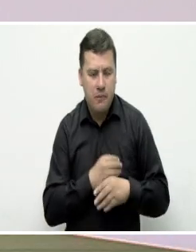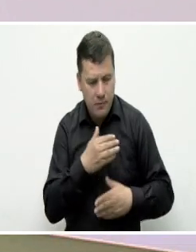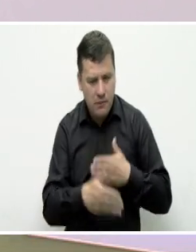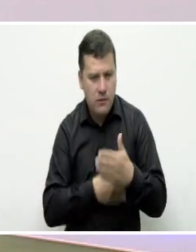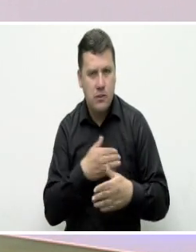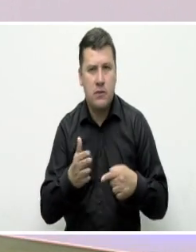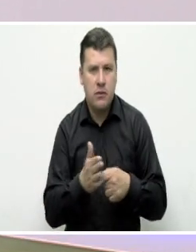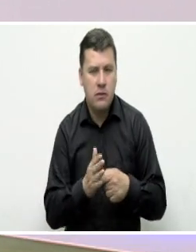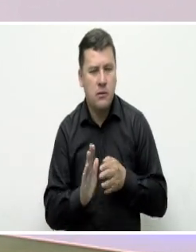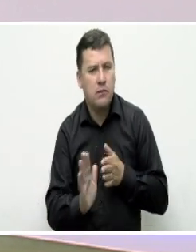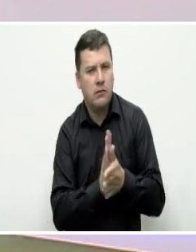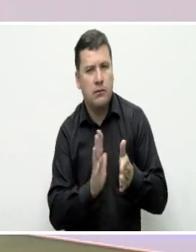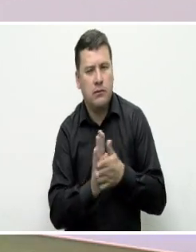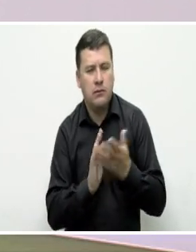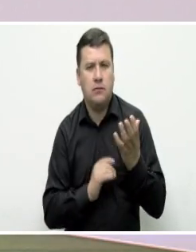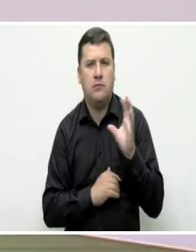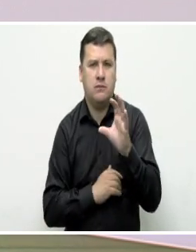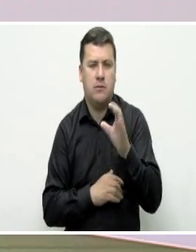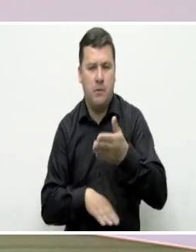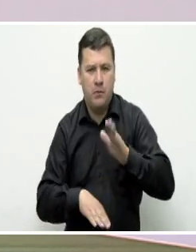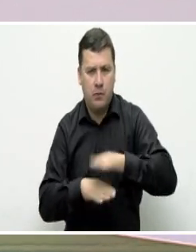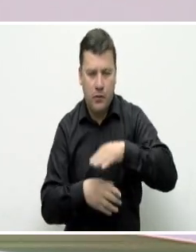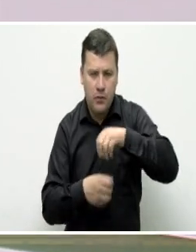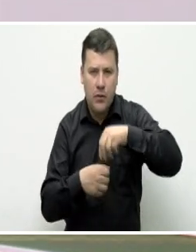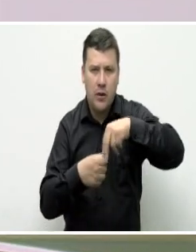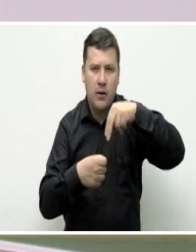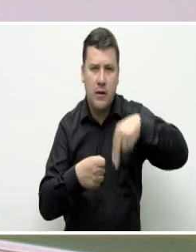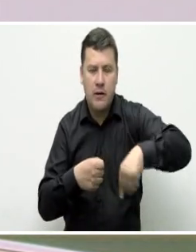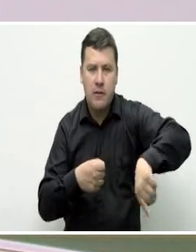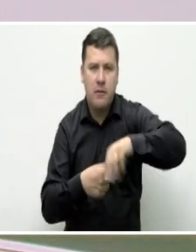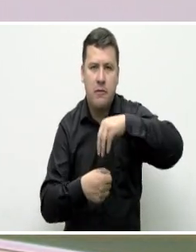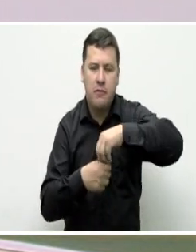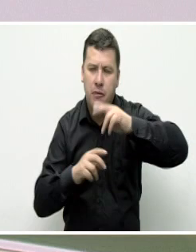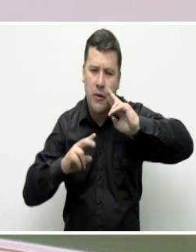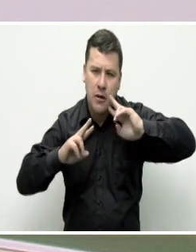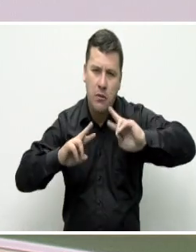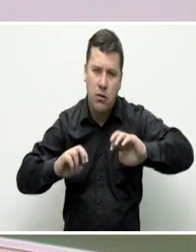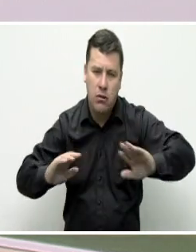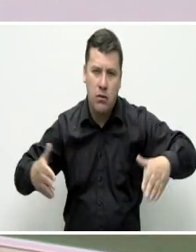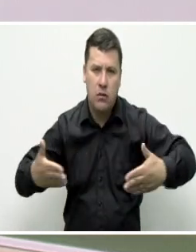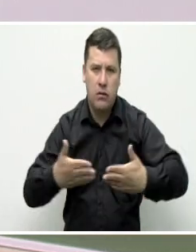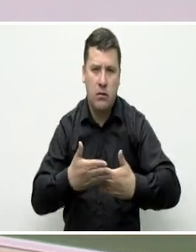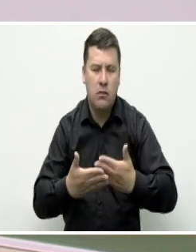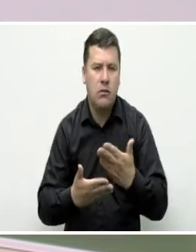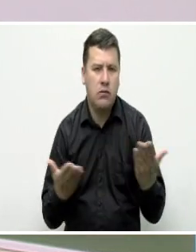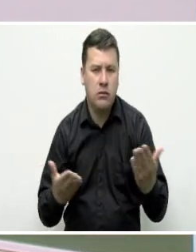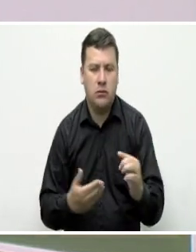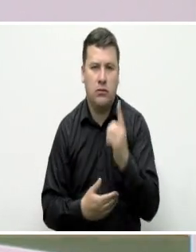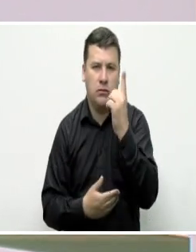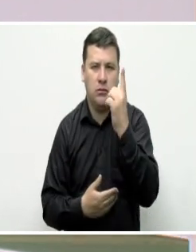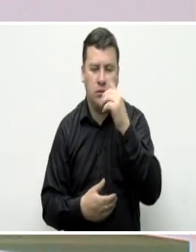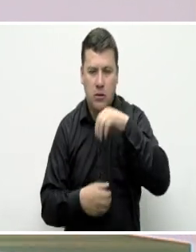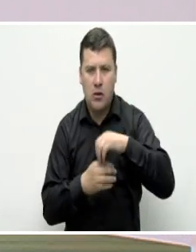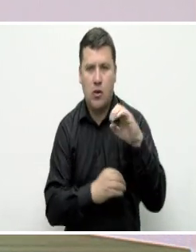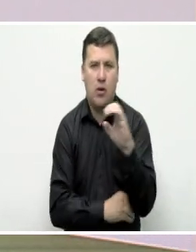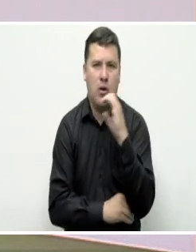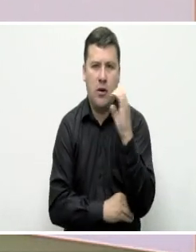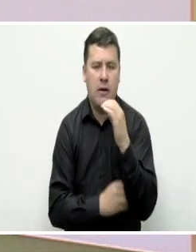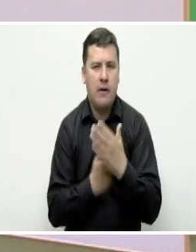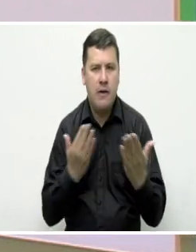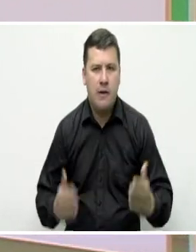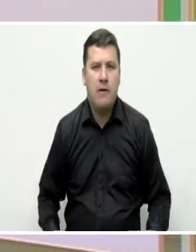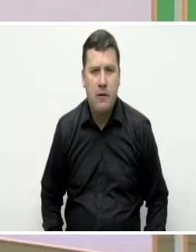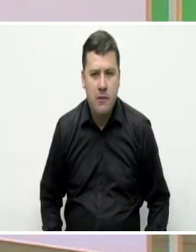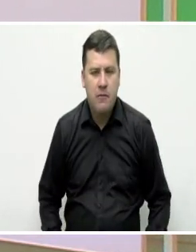adelantamos el Informe País sobre el Estado de la Ciudadanía, una investigación que se lleva a cabo por la primera vez en Colombia y